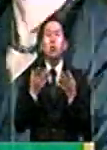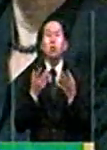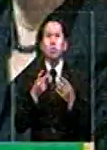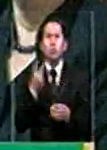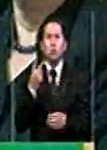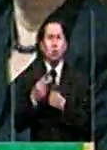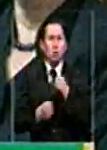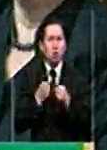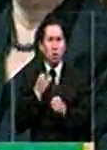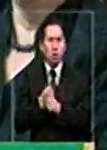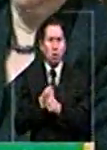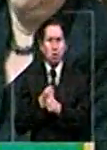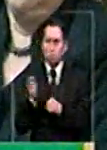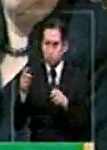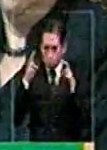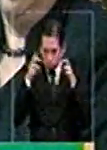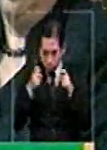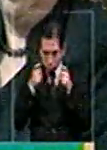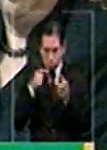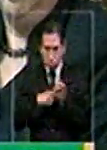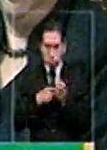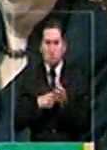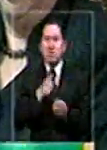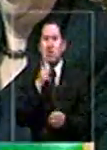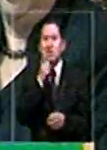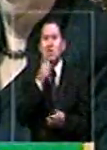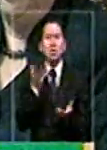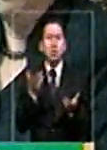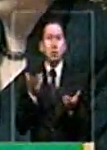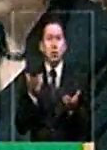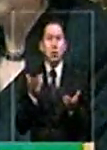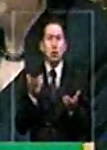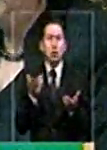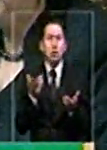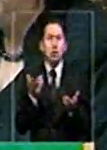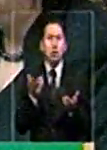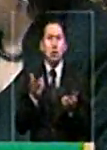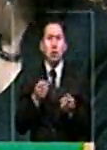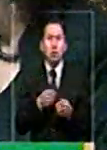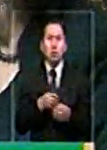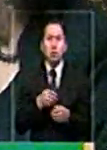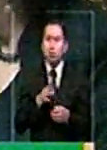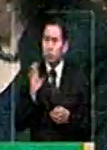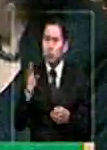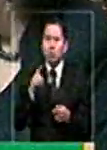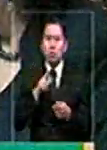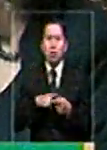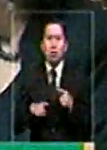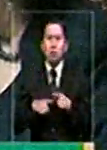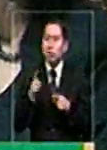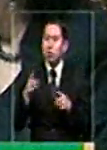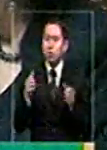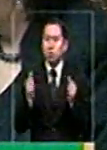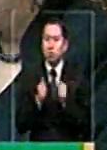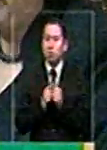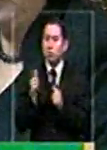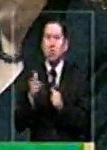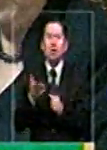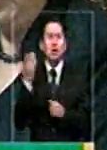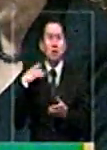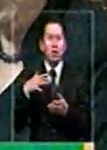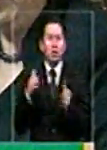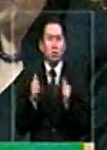2 años. ¿Quién tenía que fiscalizar el informe de Terza? El compañero de su curso, Giovanni Genio.